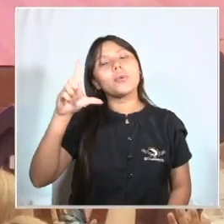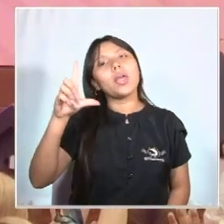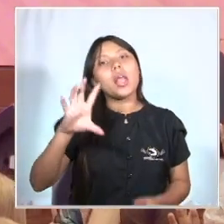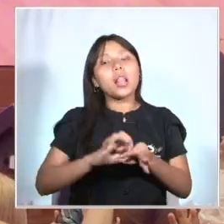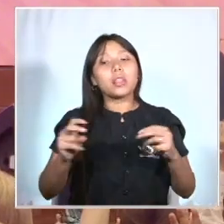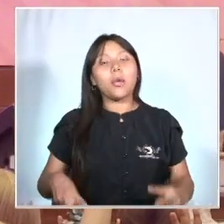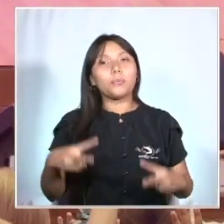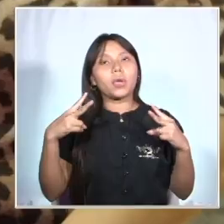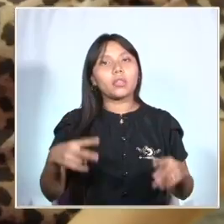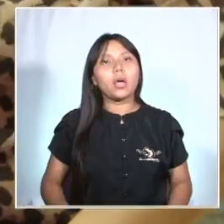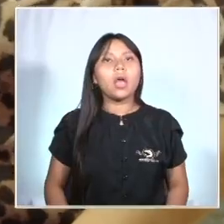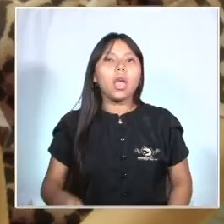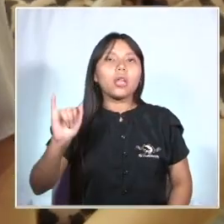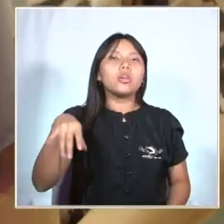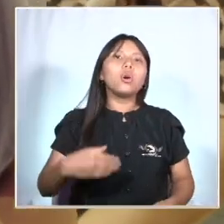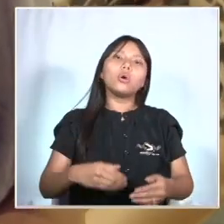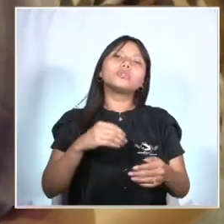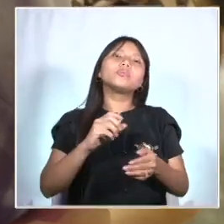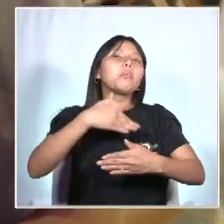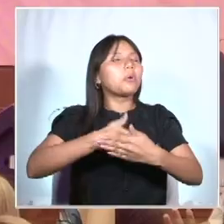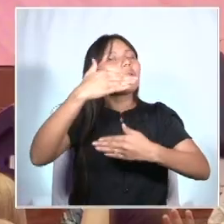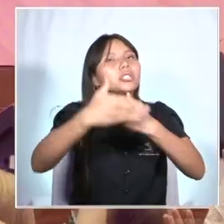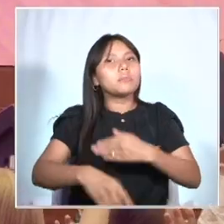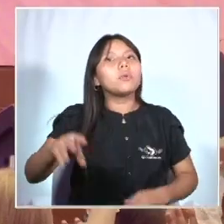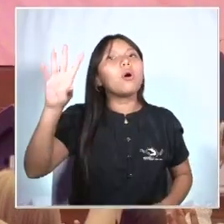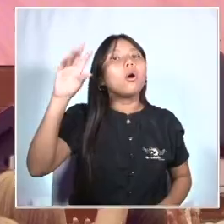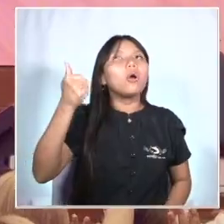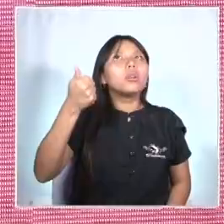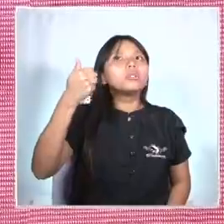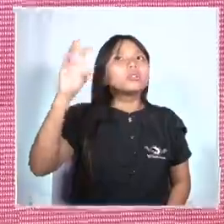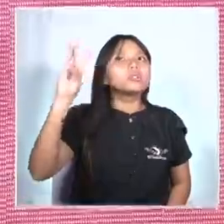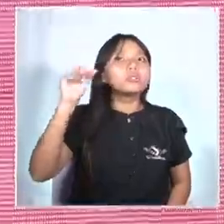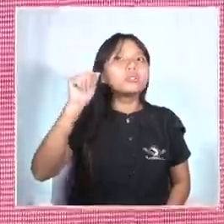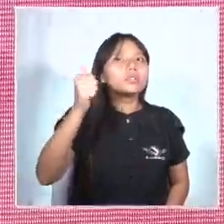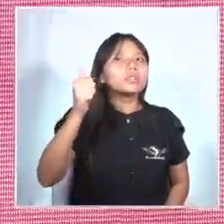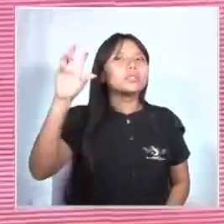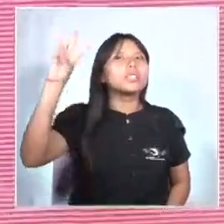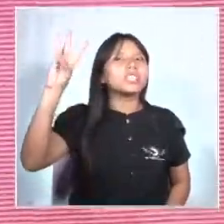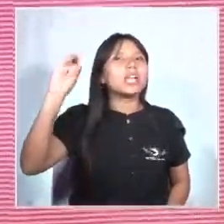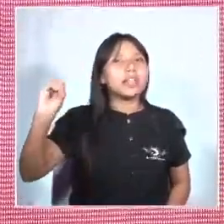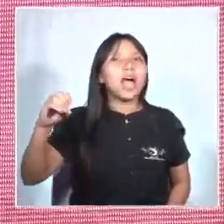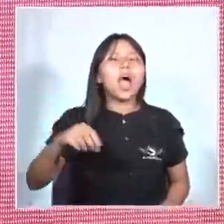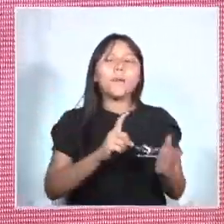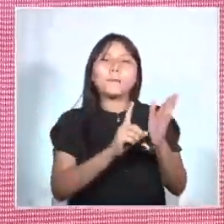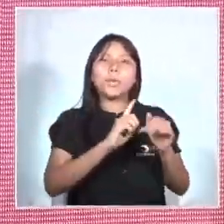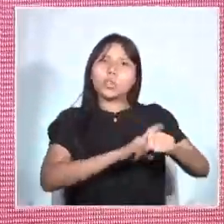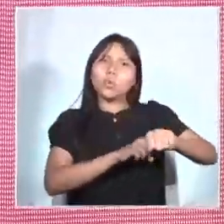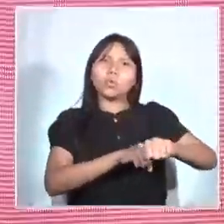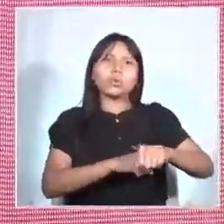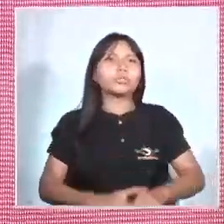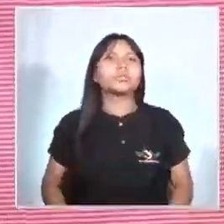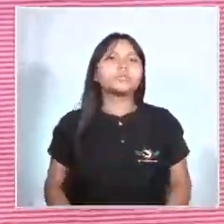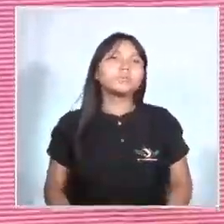Porque en los próximos 60 minutos el cáncer se seca de raíz. En los próximos